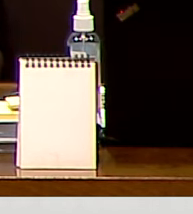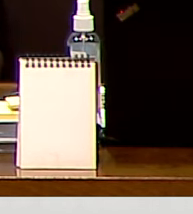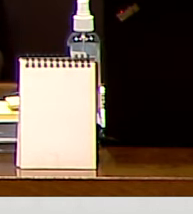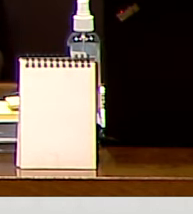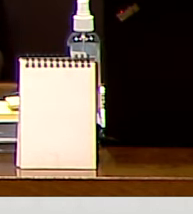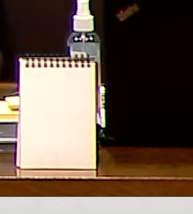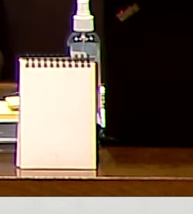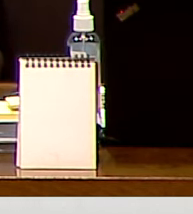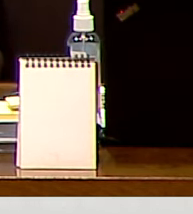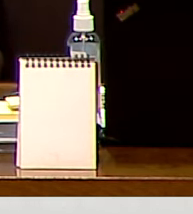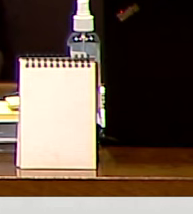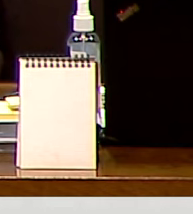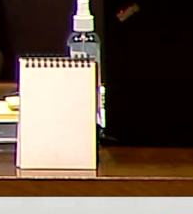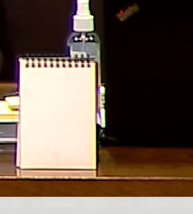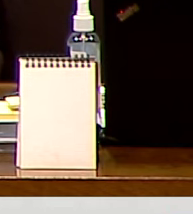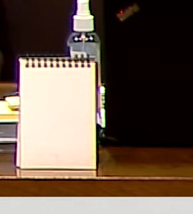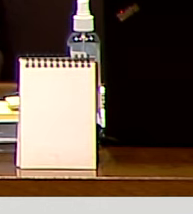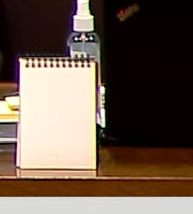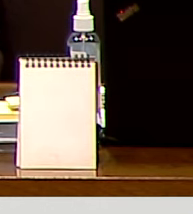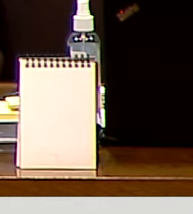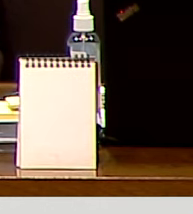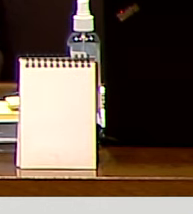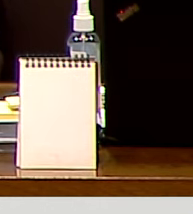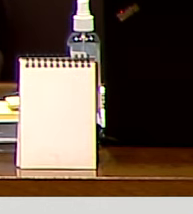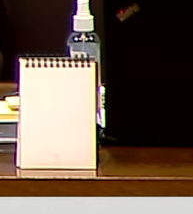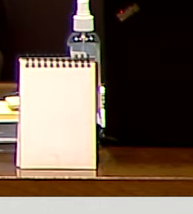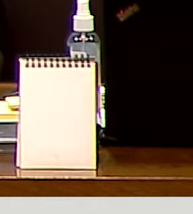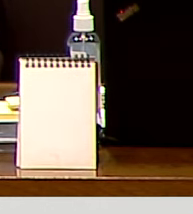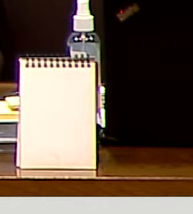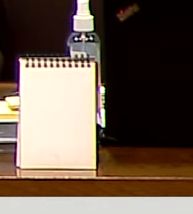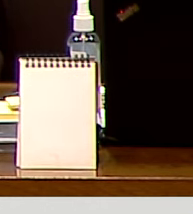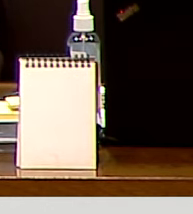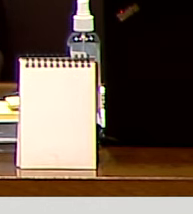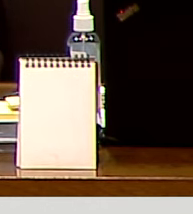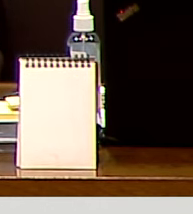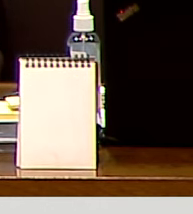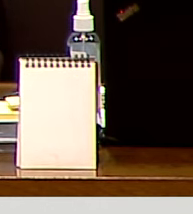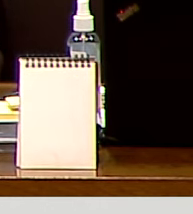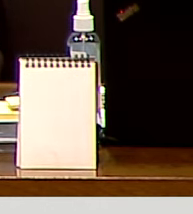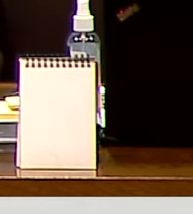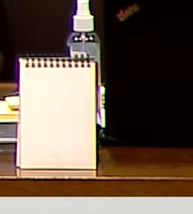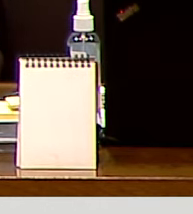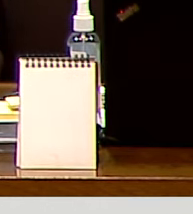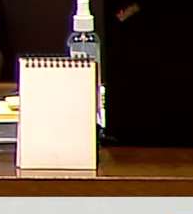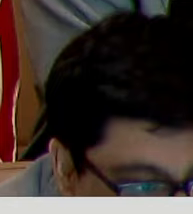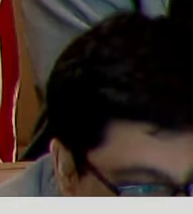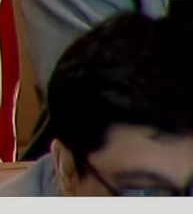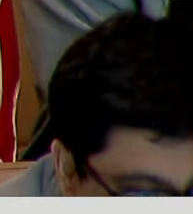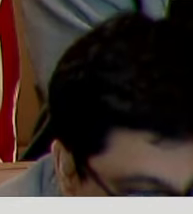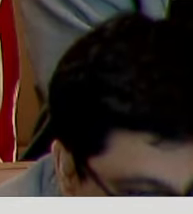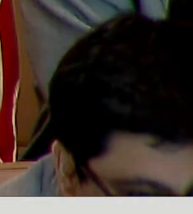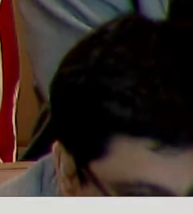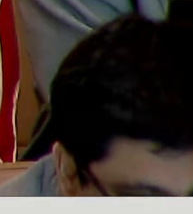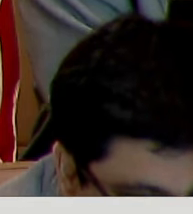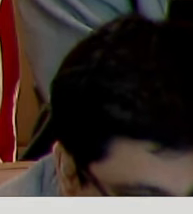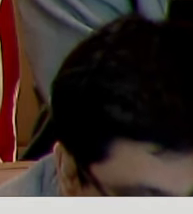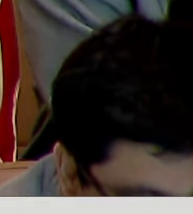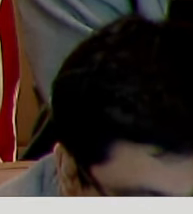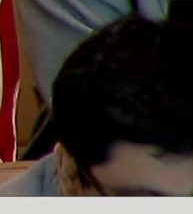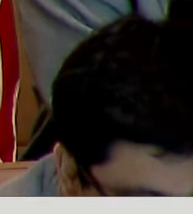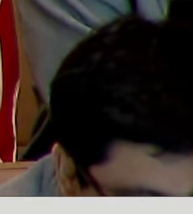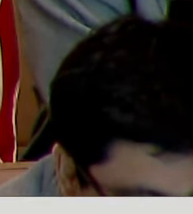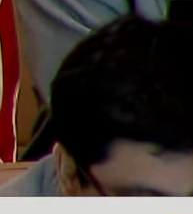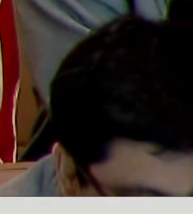Muchas gracias señor presidente en virtud del artículo 52 número uno letra a inciso segundo la Constitución Solicito información acerca de en relación